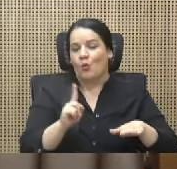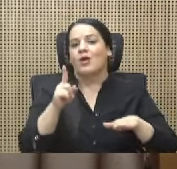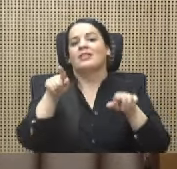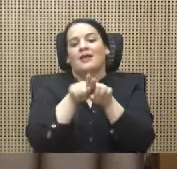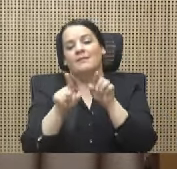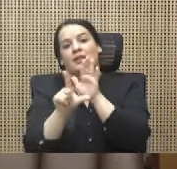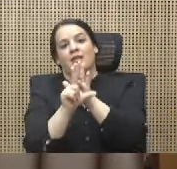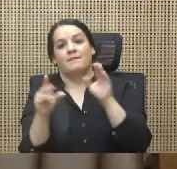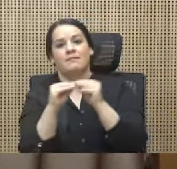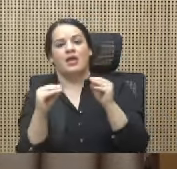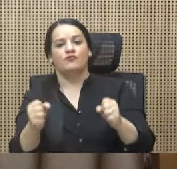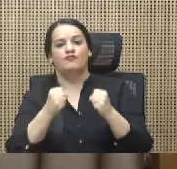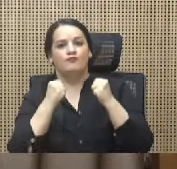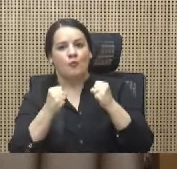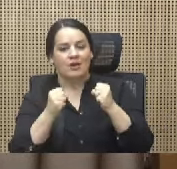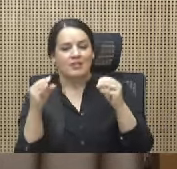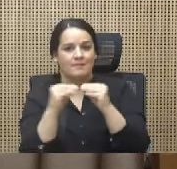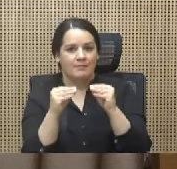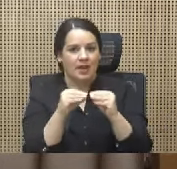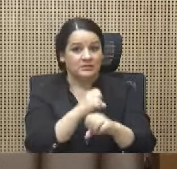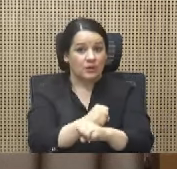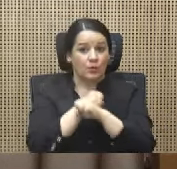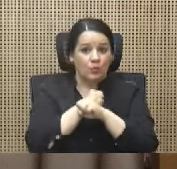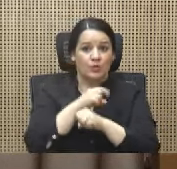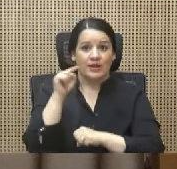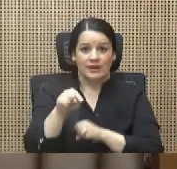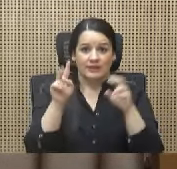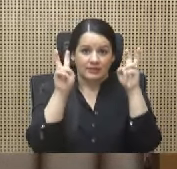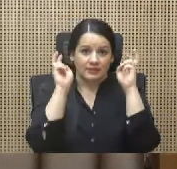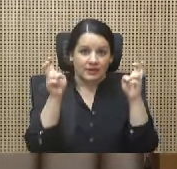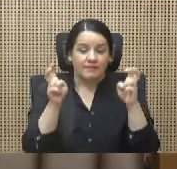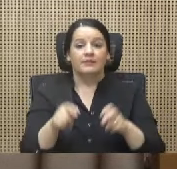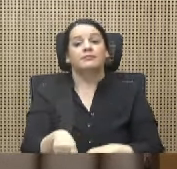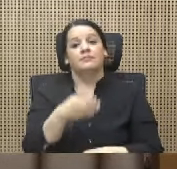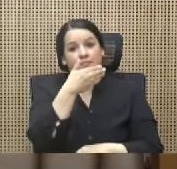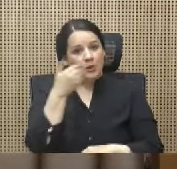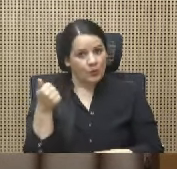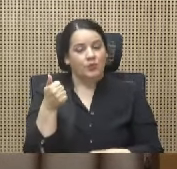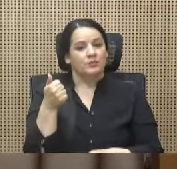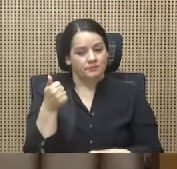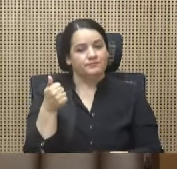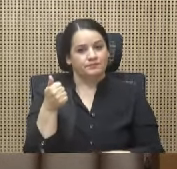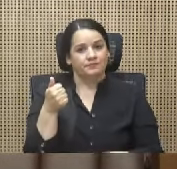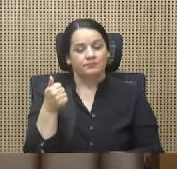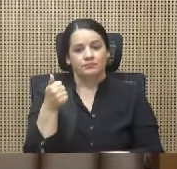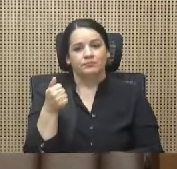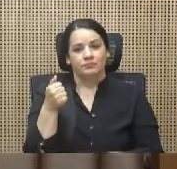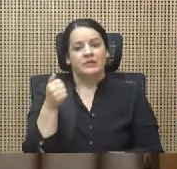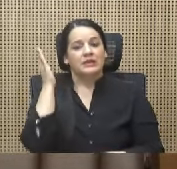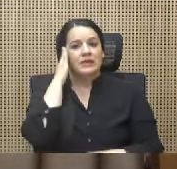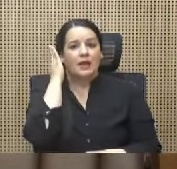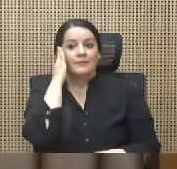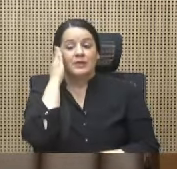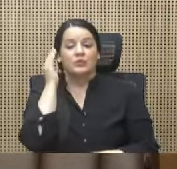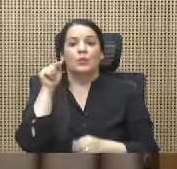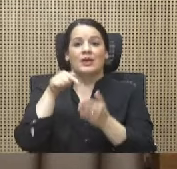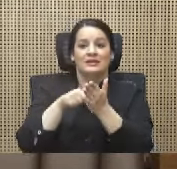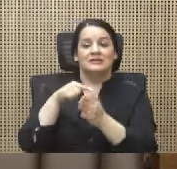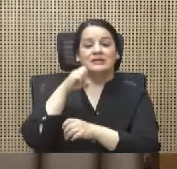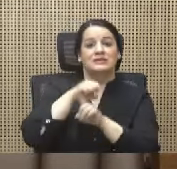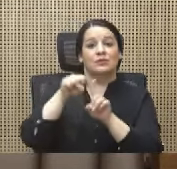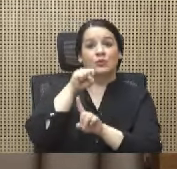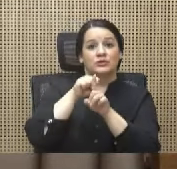más fuerte, más sólida pueda ser en esta materia, mejor, considerando ese carácter transnacional del